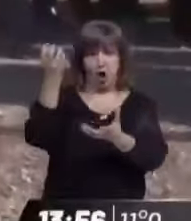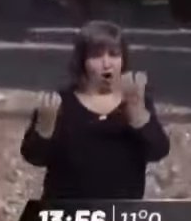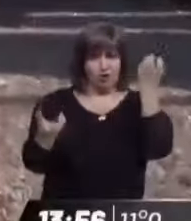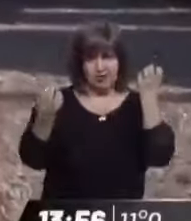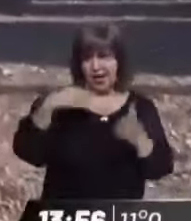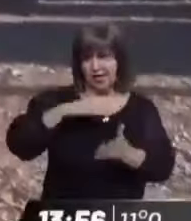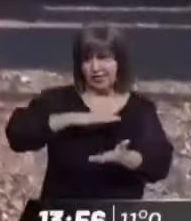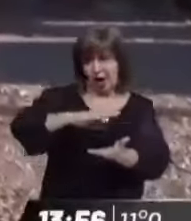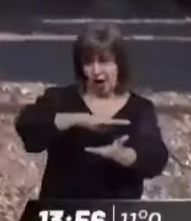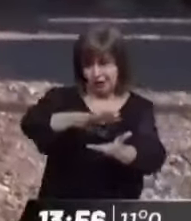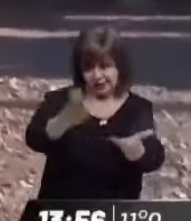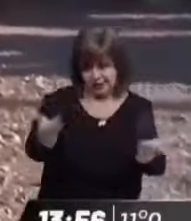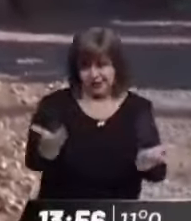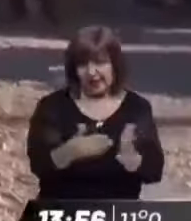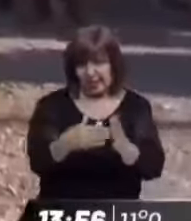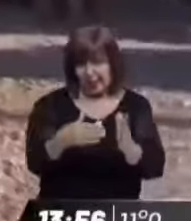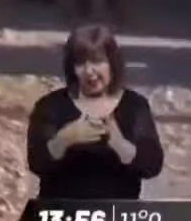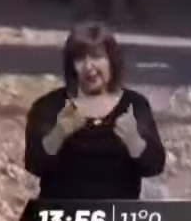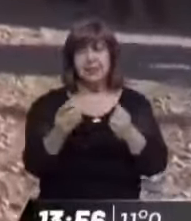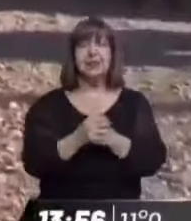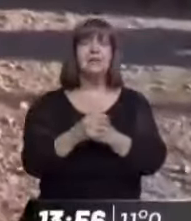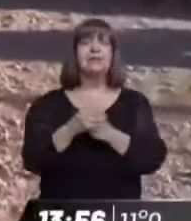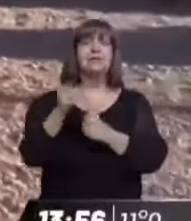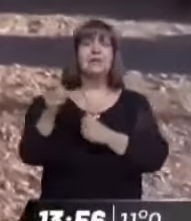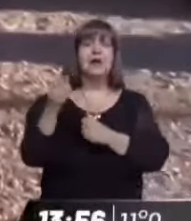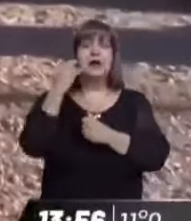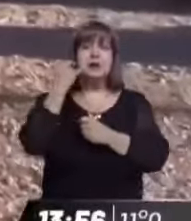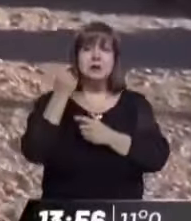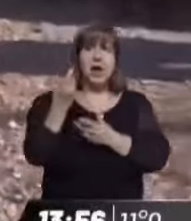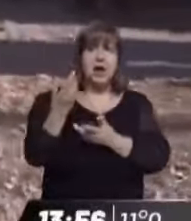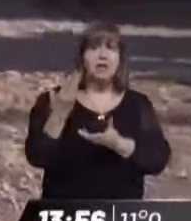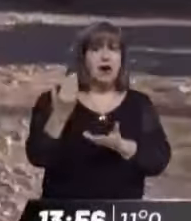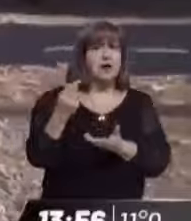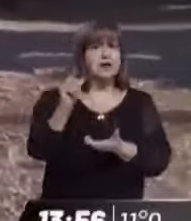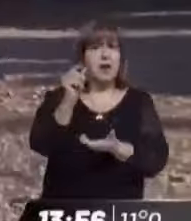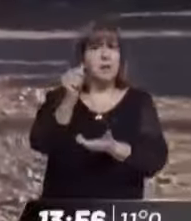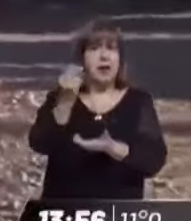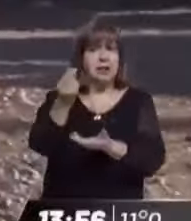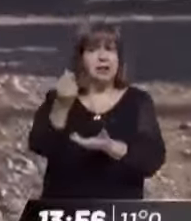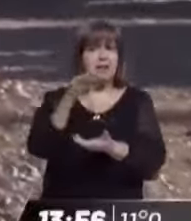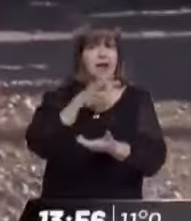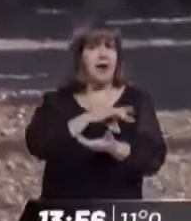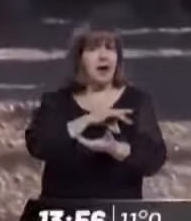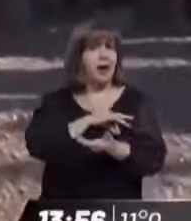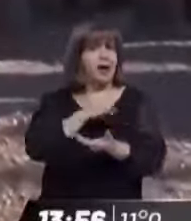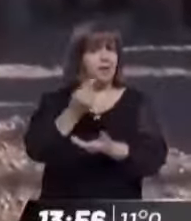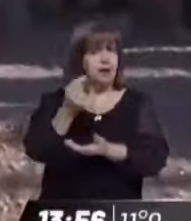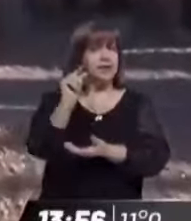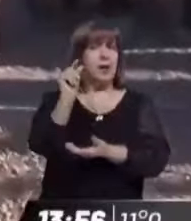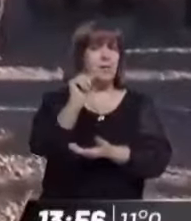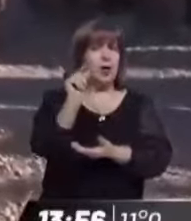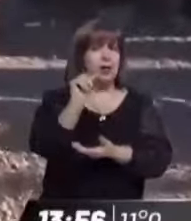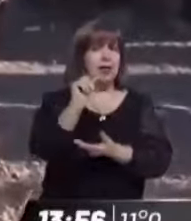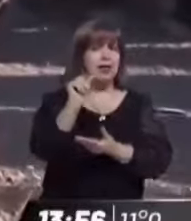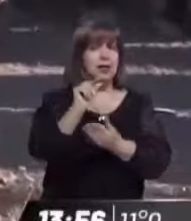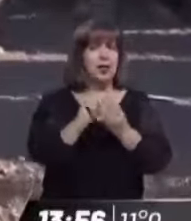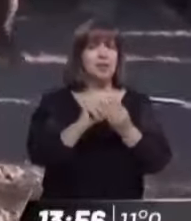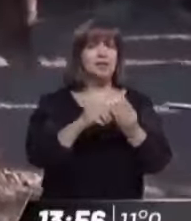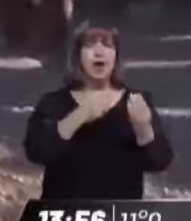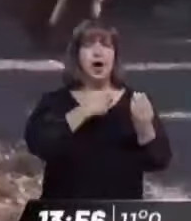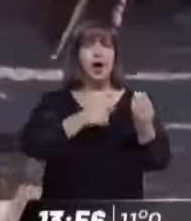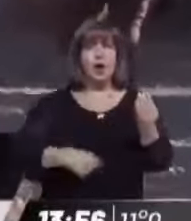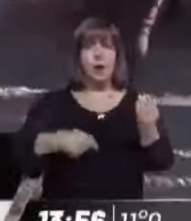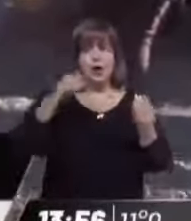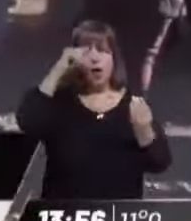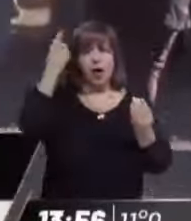los compañeros No hemos cobrado el programa intercosecha que había que que cobrarlo este mes porque el gobierno nacional despidió